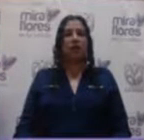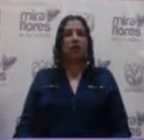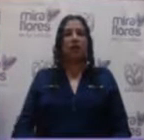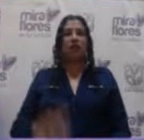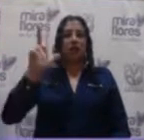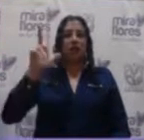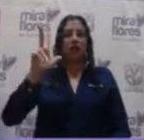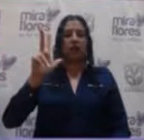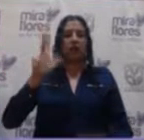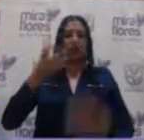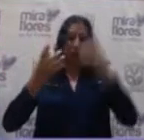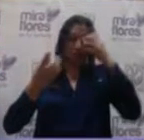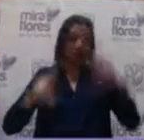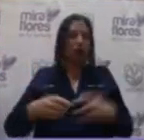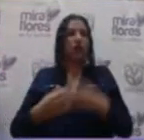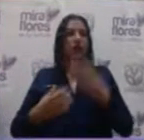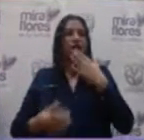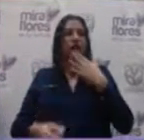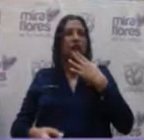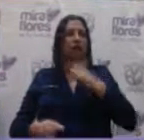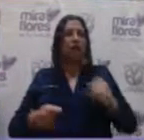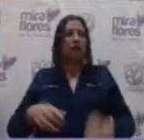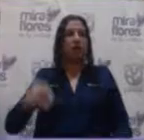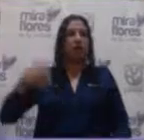Tres votos a favor. ¿Quiénes están en contra?